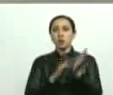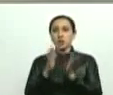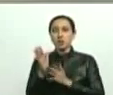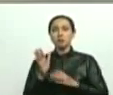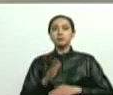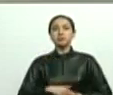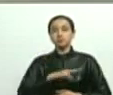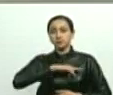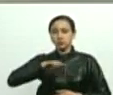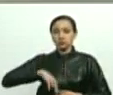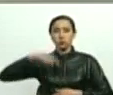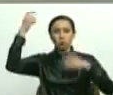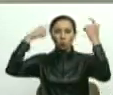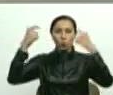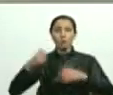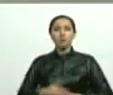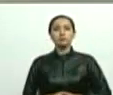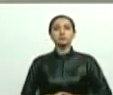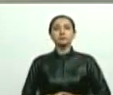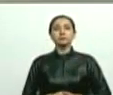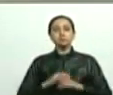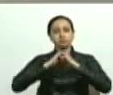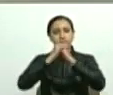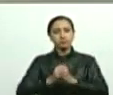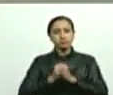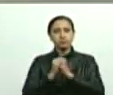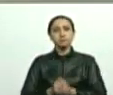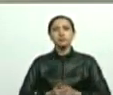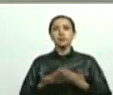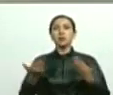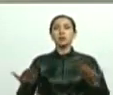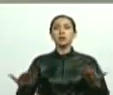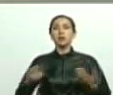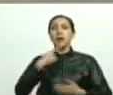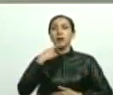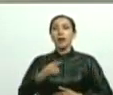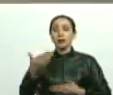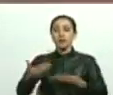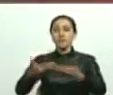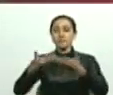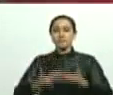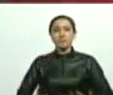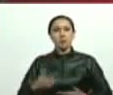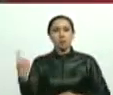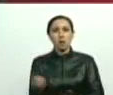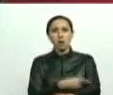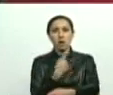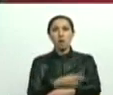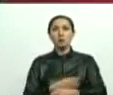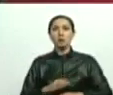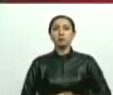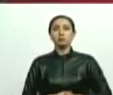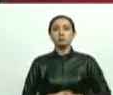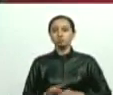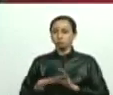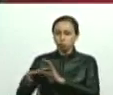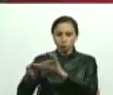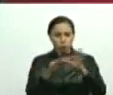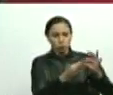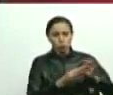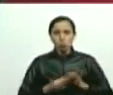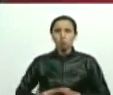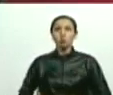de nuestro comandante, tiendan sus manos y digan, vengan a mí, hermanos, vengan a mí, hermanas. Vamos juntos a construir un